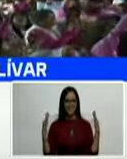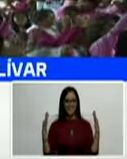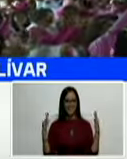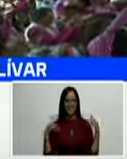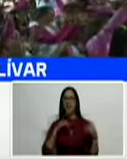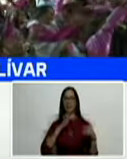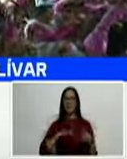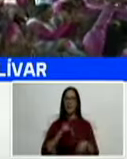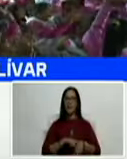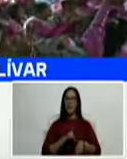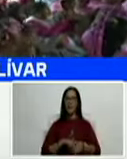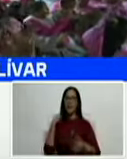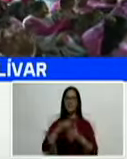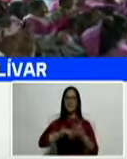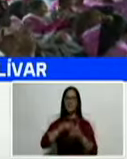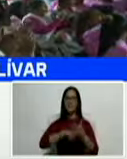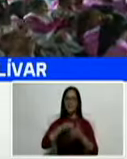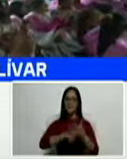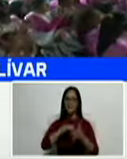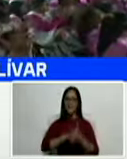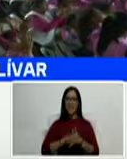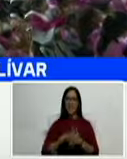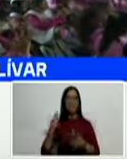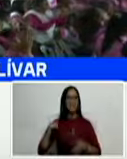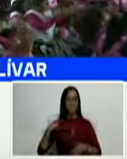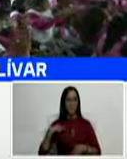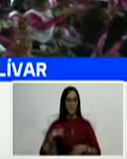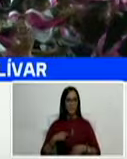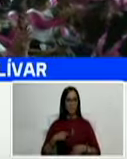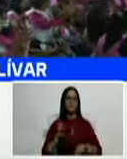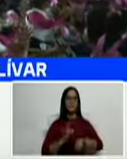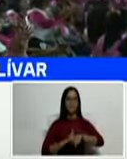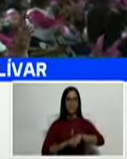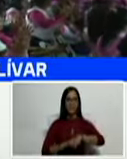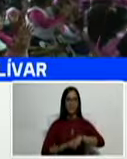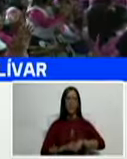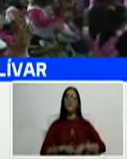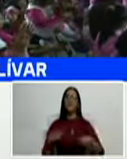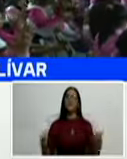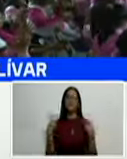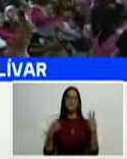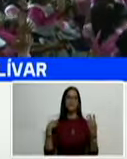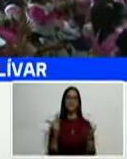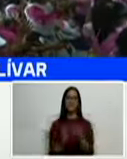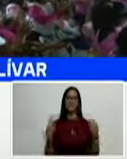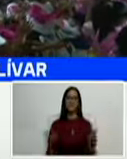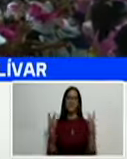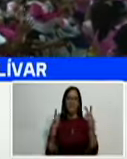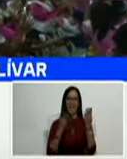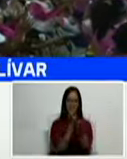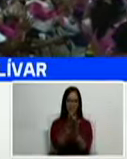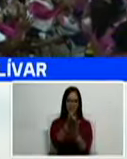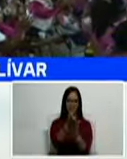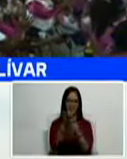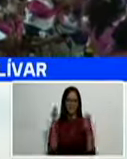Estamos en tiempos de batalla y tiempos de victoria. ¡Hasta la victoria siempre!